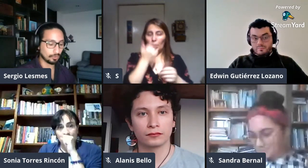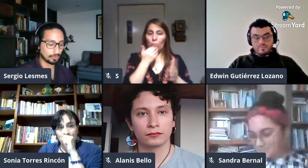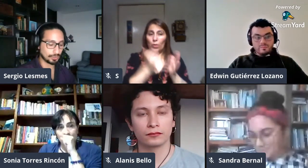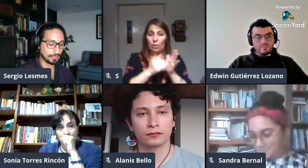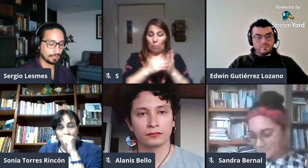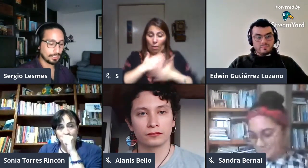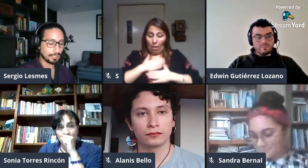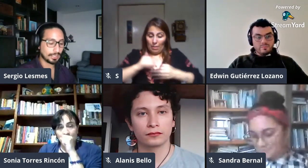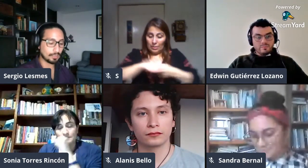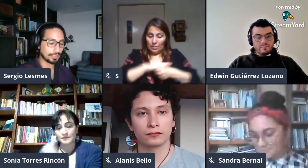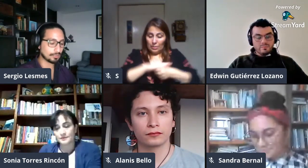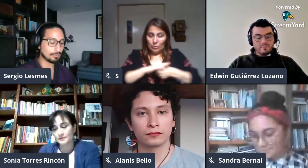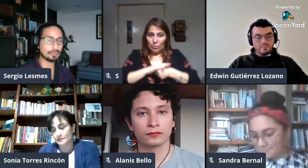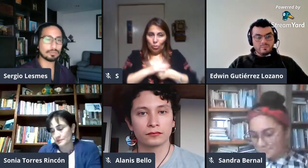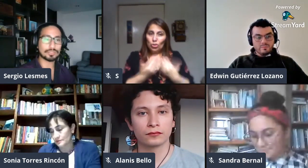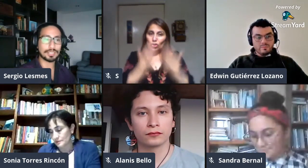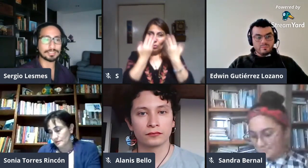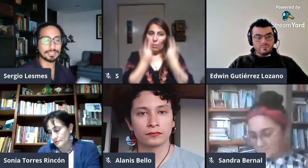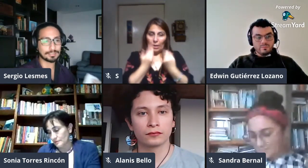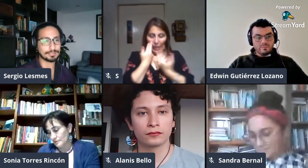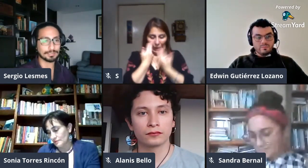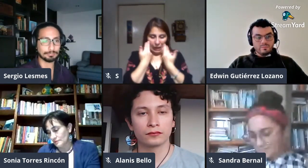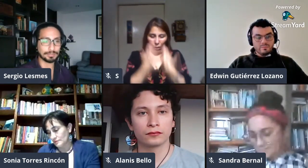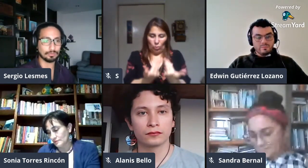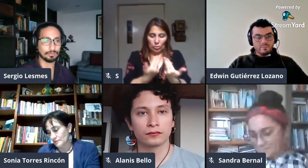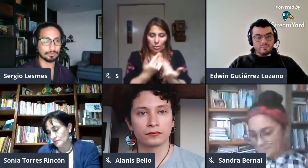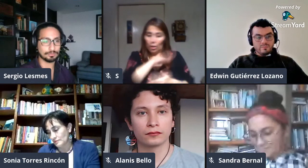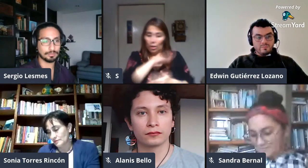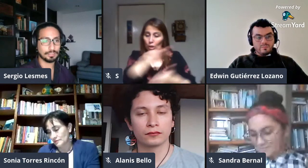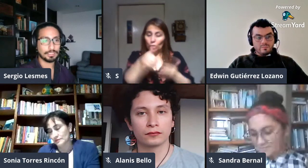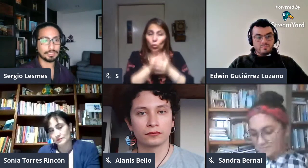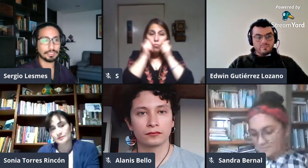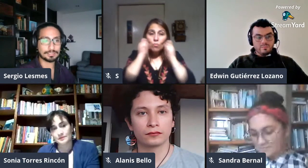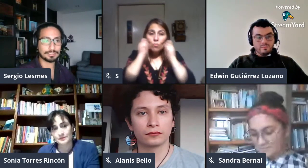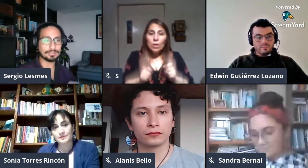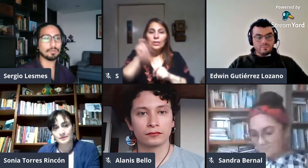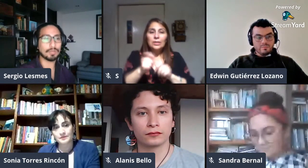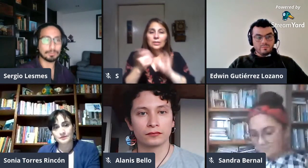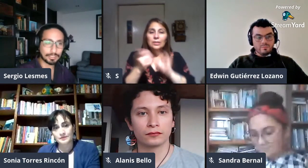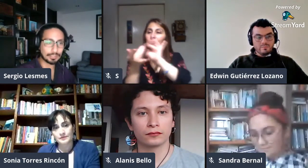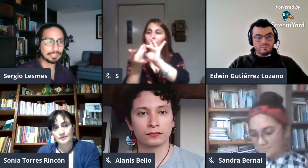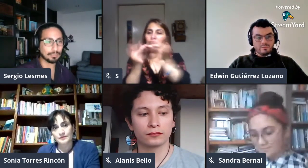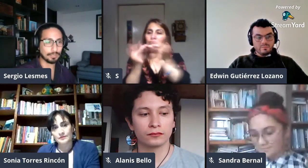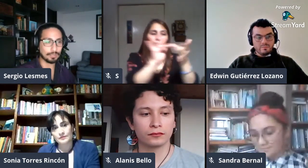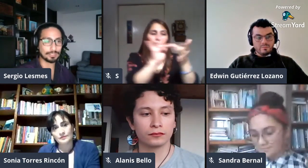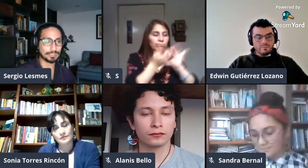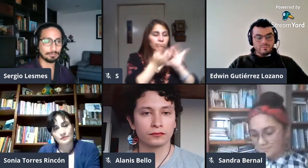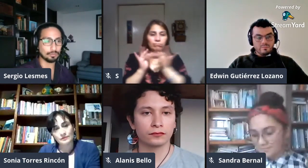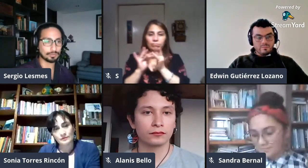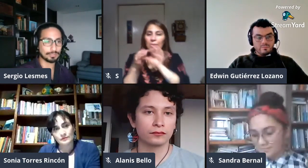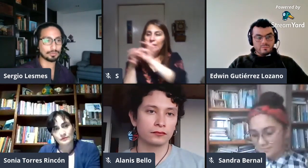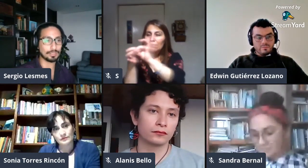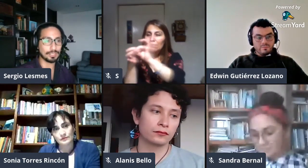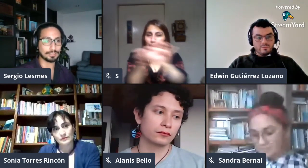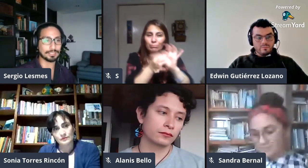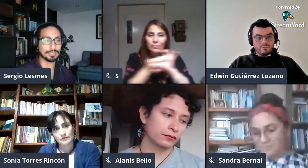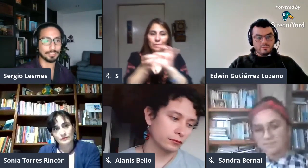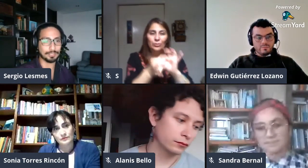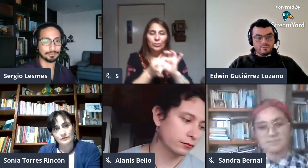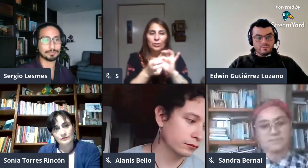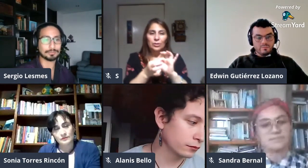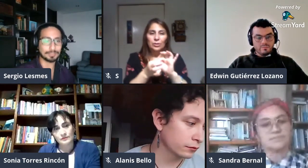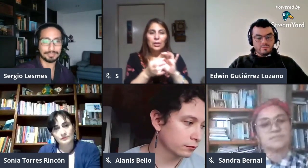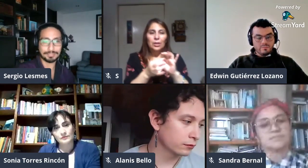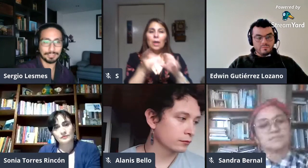para reconocer que los seres humanos somos seres que necesitan vínculos. Y en ese sentido vuelvo a recalcar una cosa que me gusta mucho de la ética